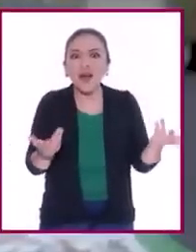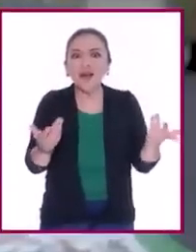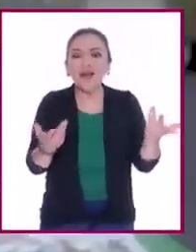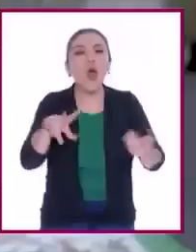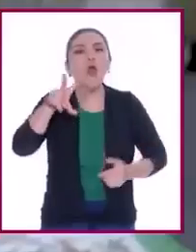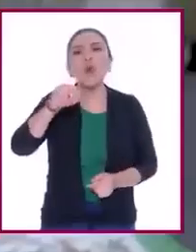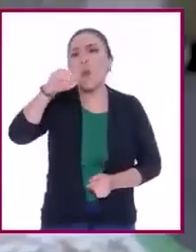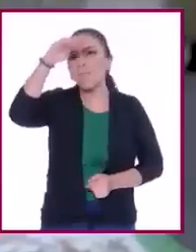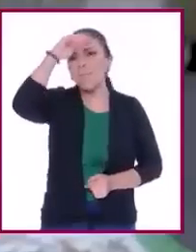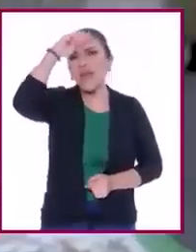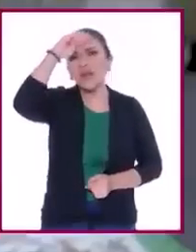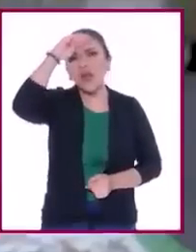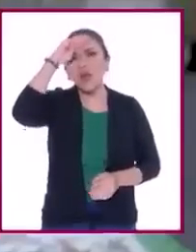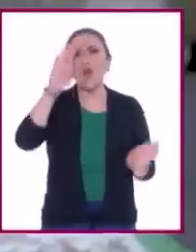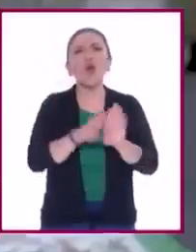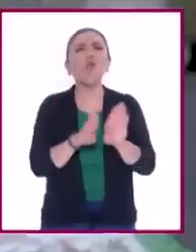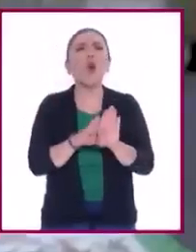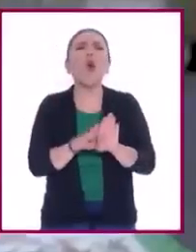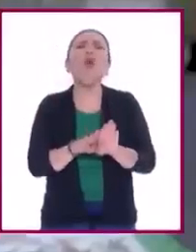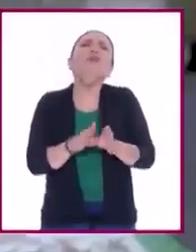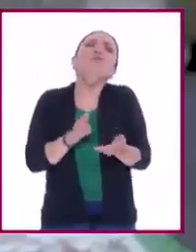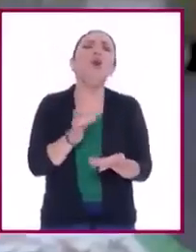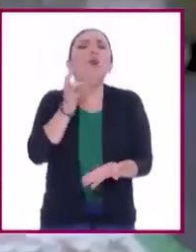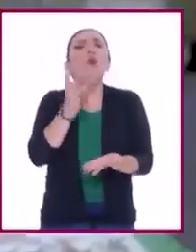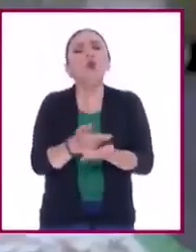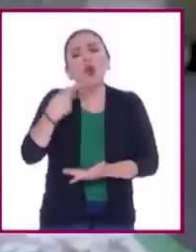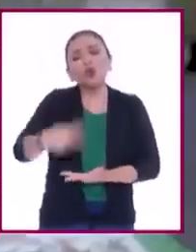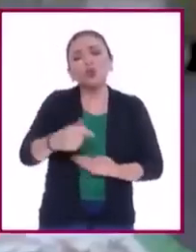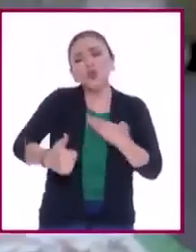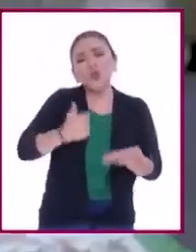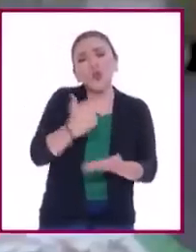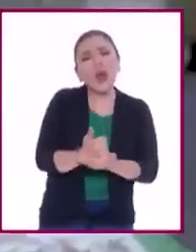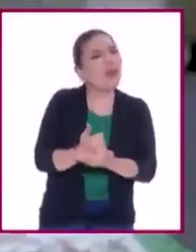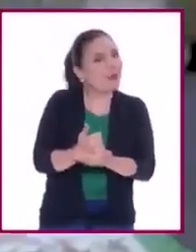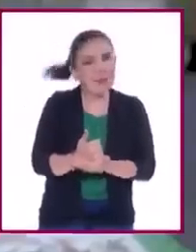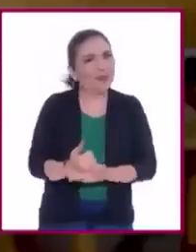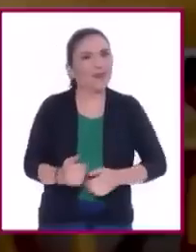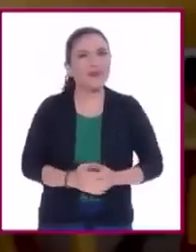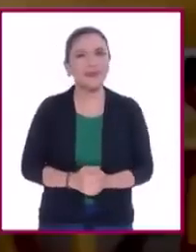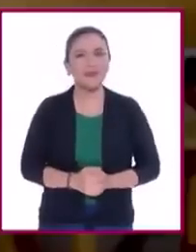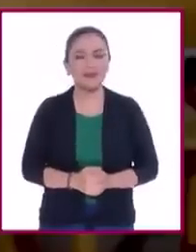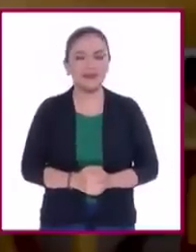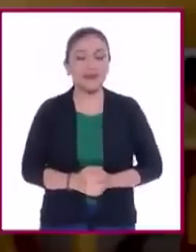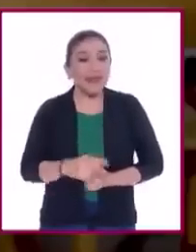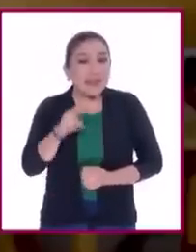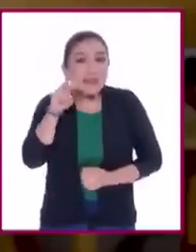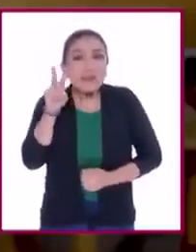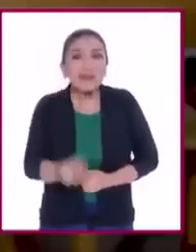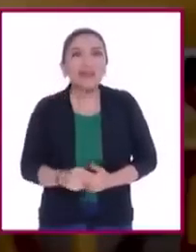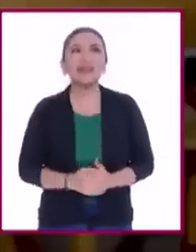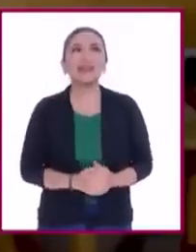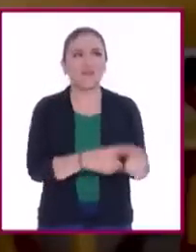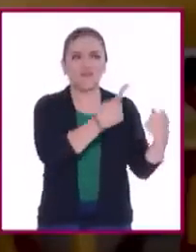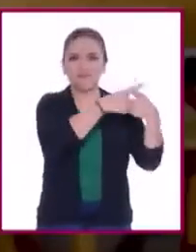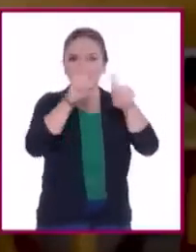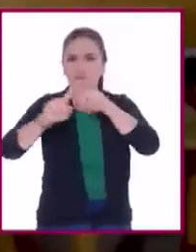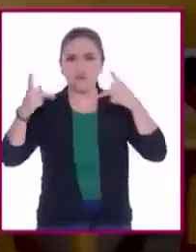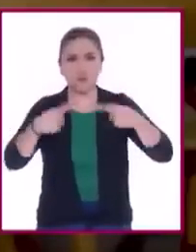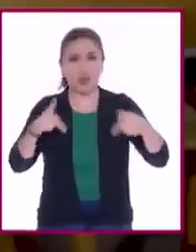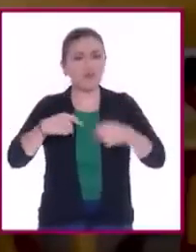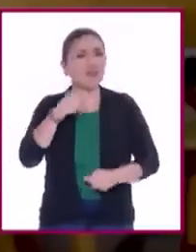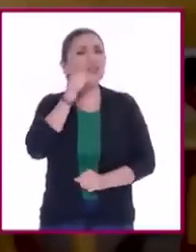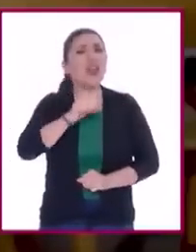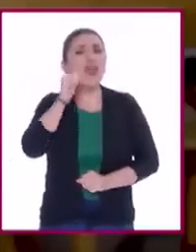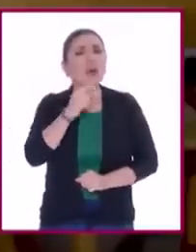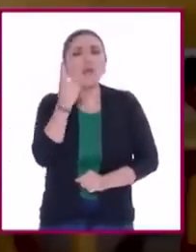no es un proyecto que se haga solamente en la Ciudad de México es que en realidad todas las